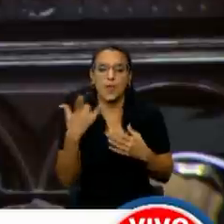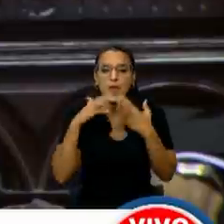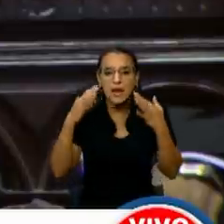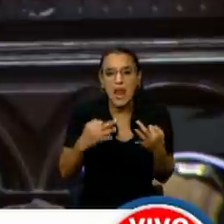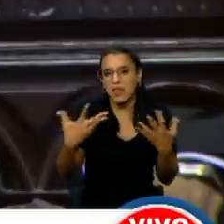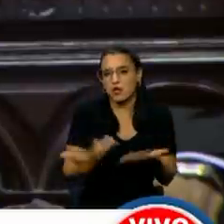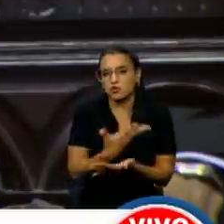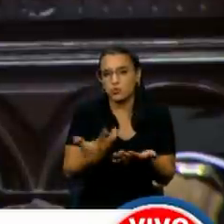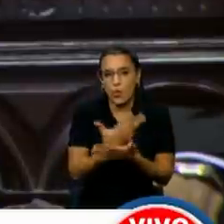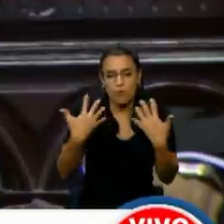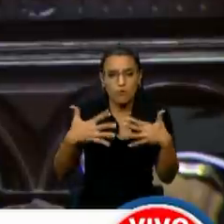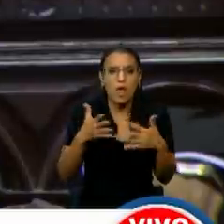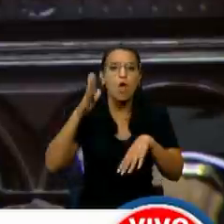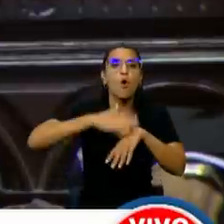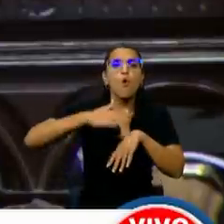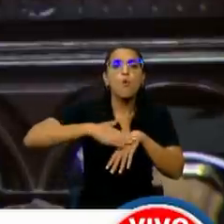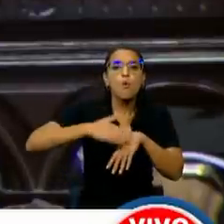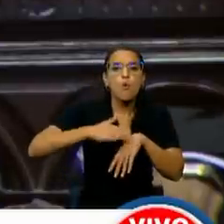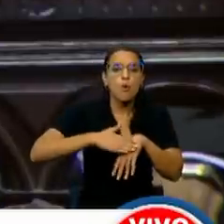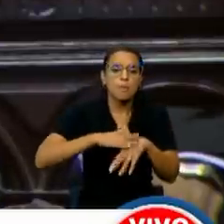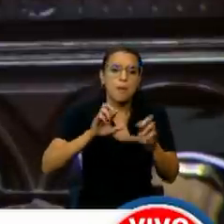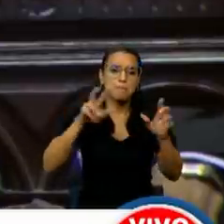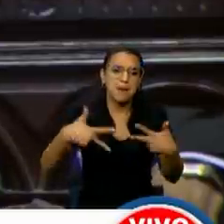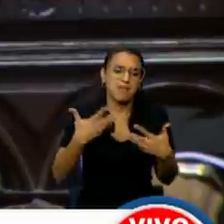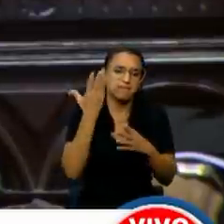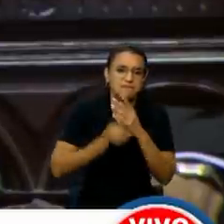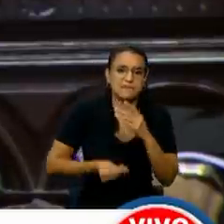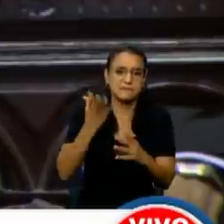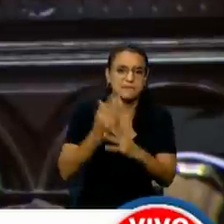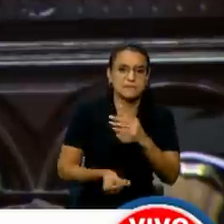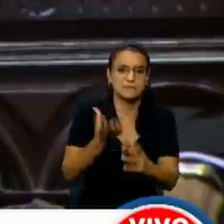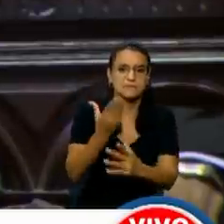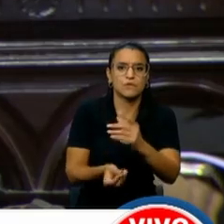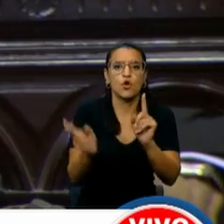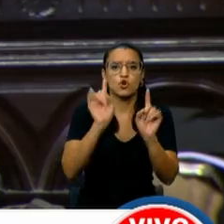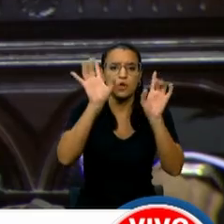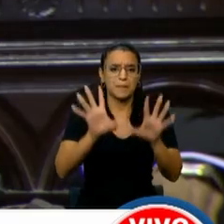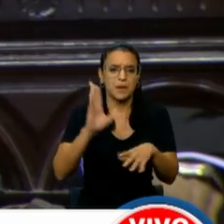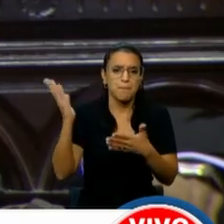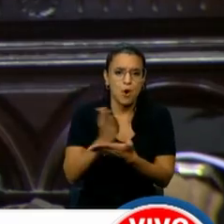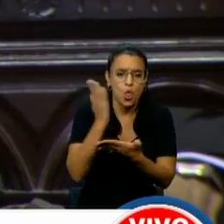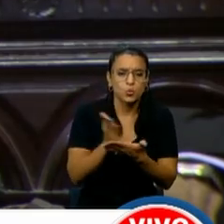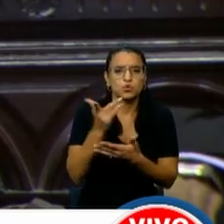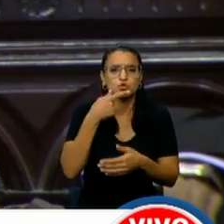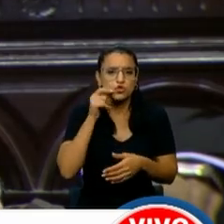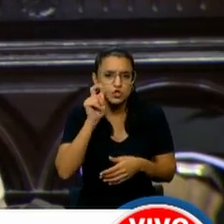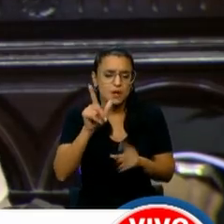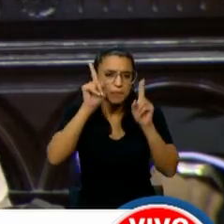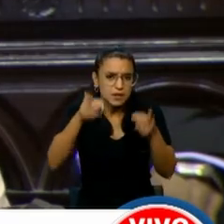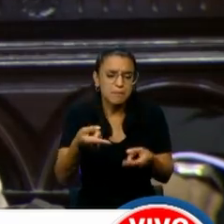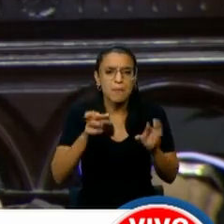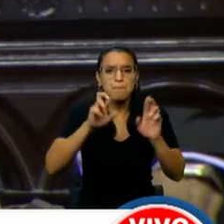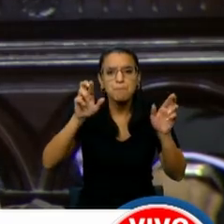estamos padeciendo producto de muchas políticas erróneas no solamente lo productivo en los sociales sino también